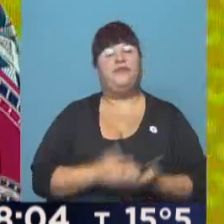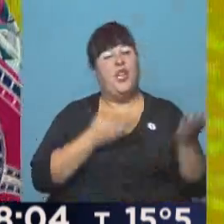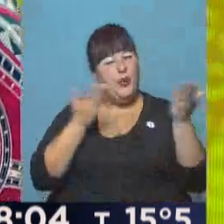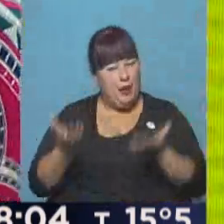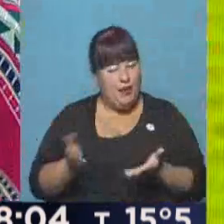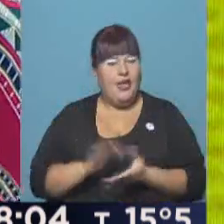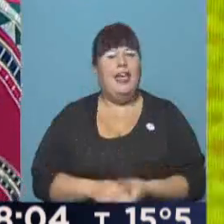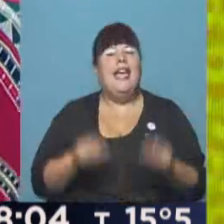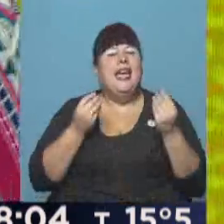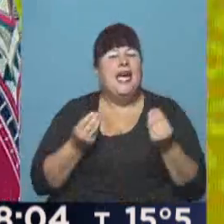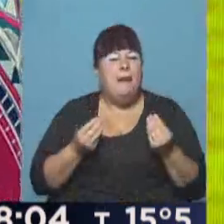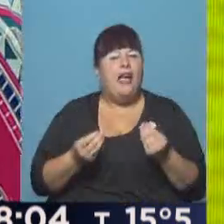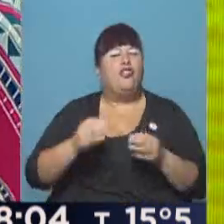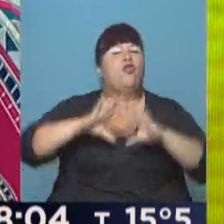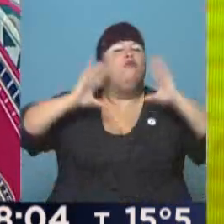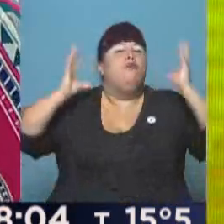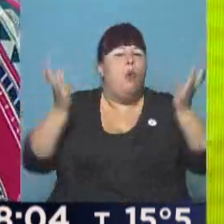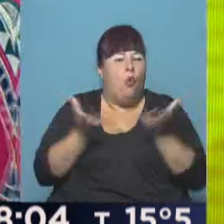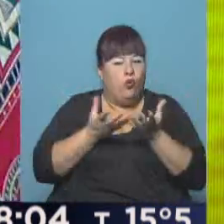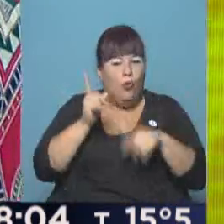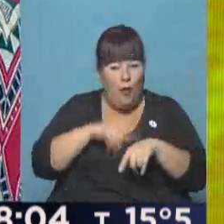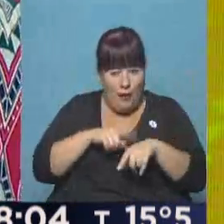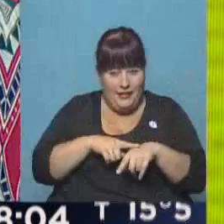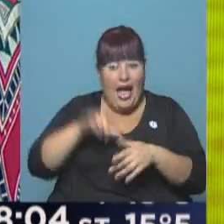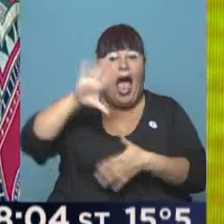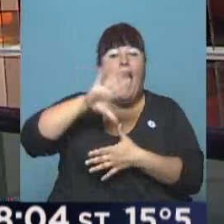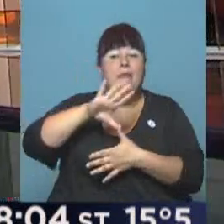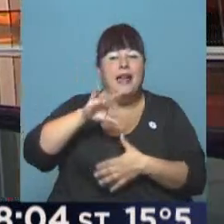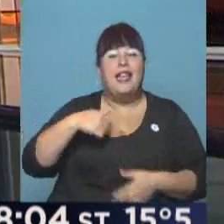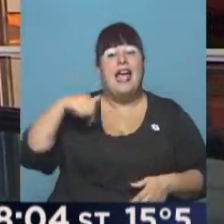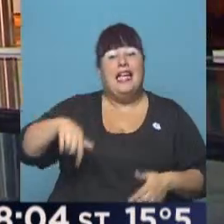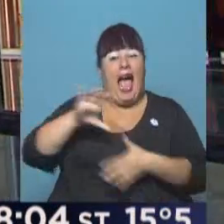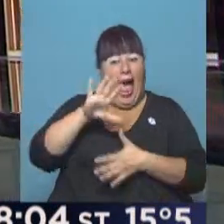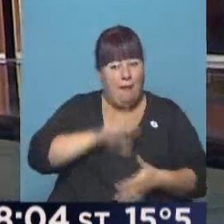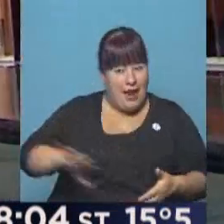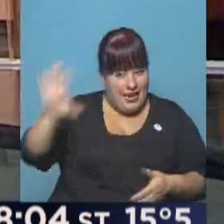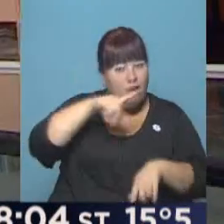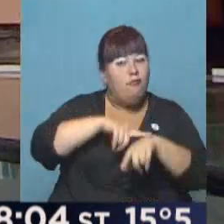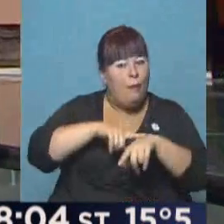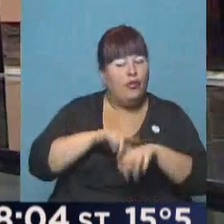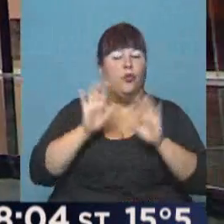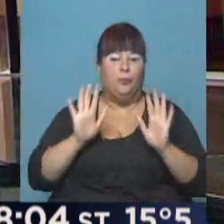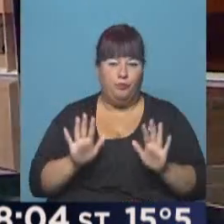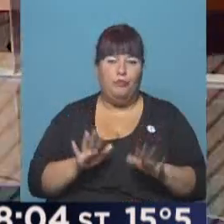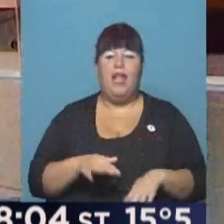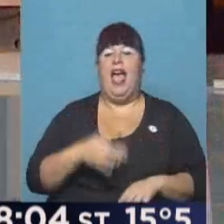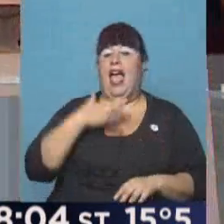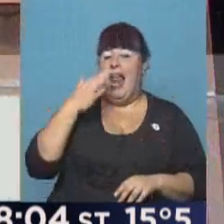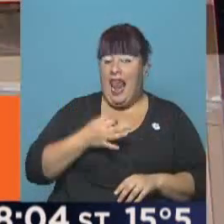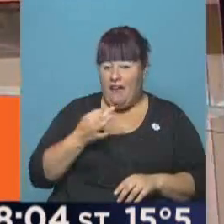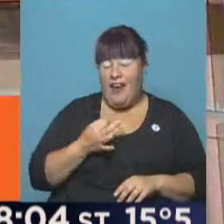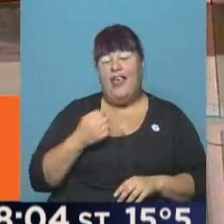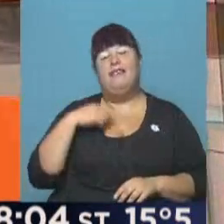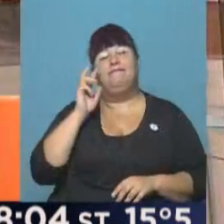Bienvenida. ¿Estás? ¿Qué pasaba en el mundo? ¿Qué pasaba en América. en nuestras Américas. En ese momento. La verdad es que